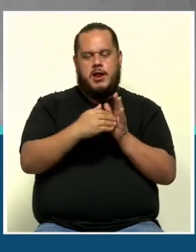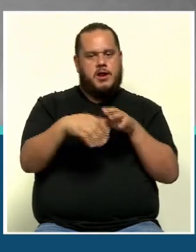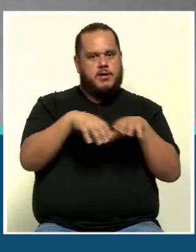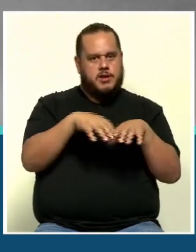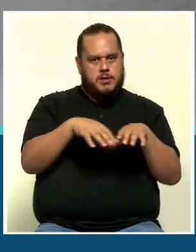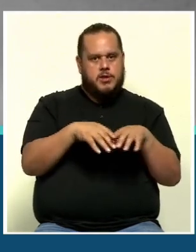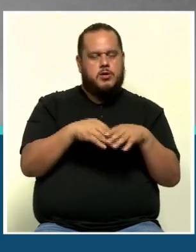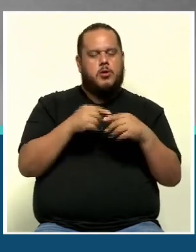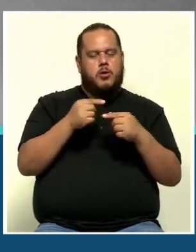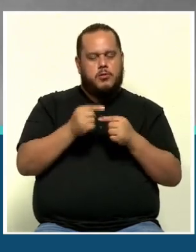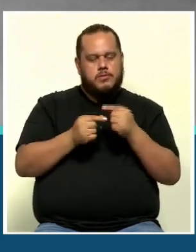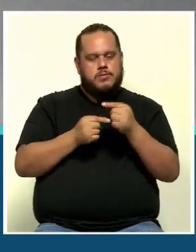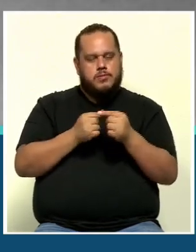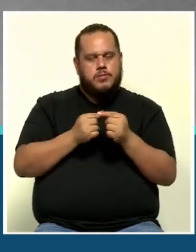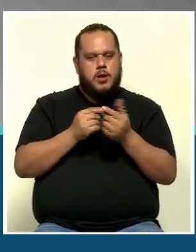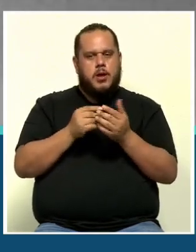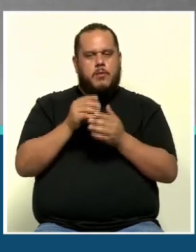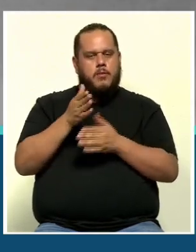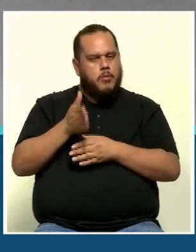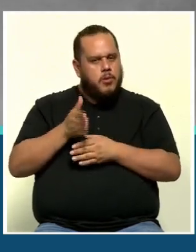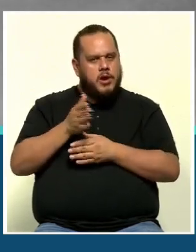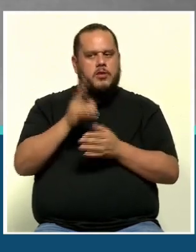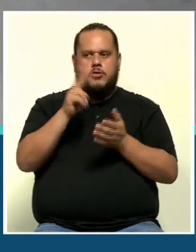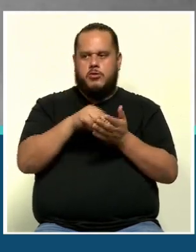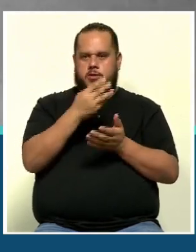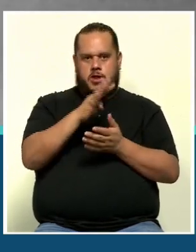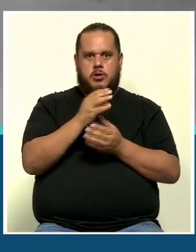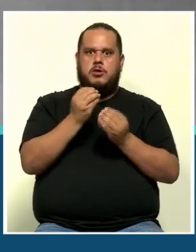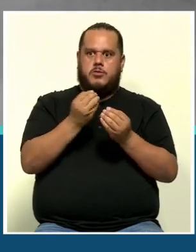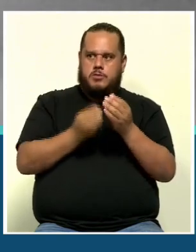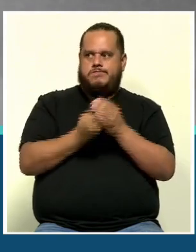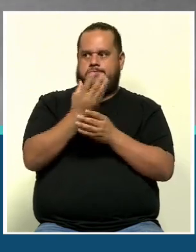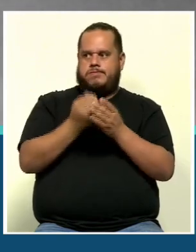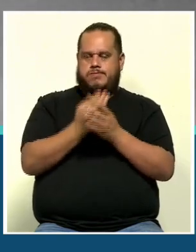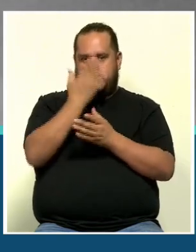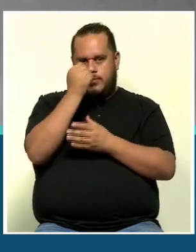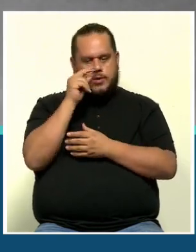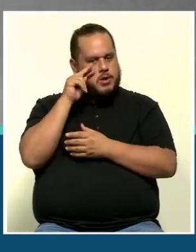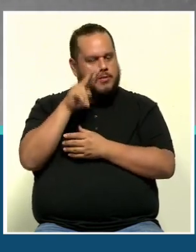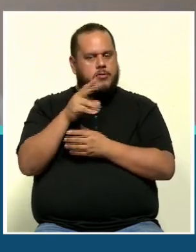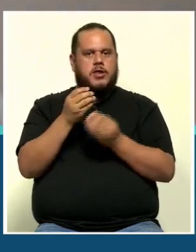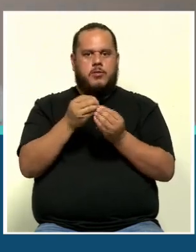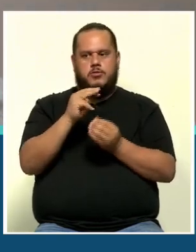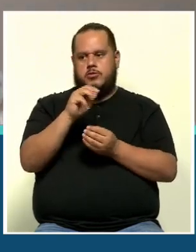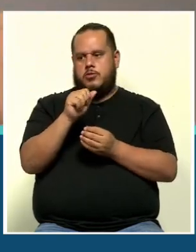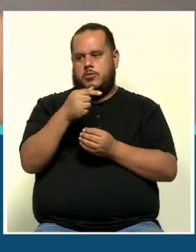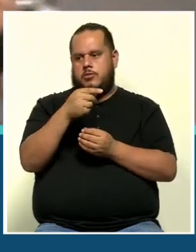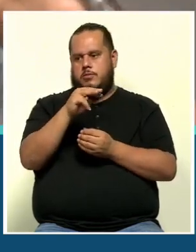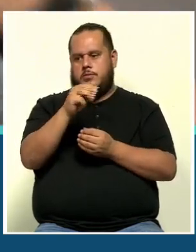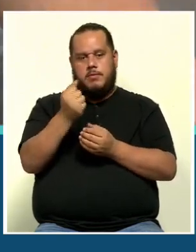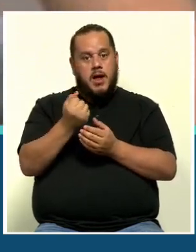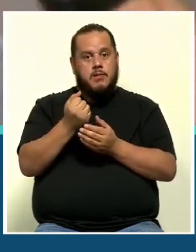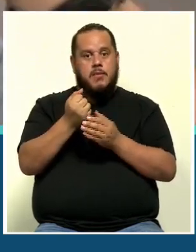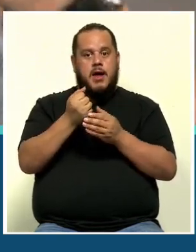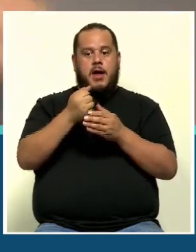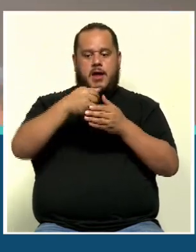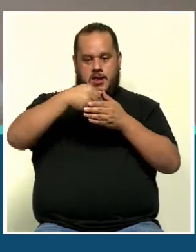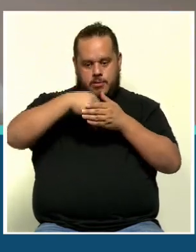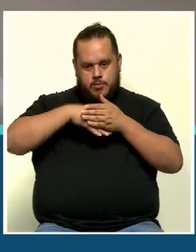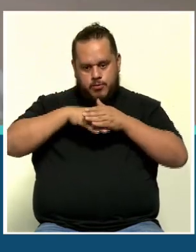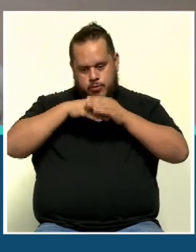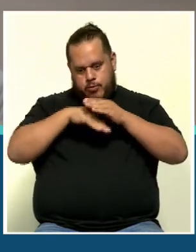muy lento. 2014 empieza realmente muchas erupciones porque ya vemos que hay bastante magma que se intrude por debajo del